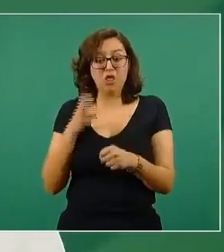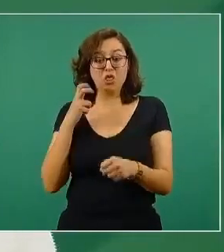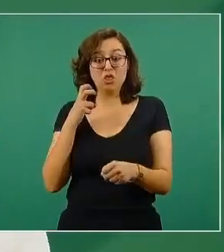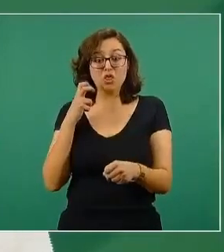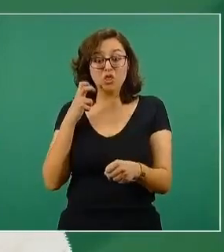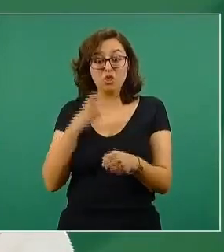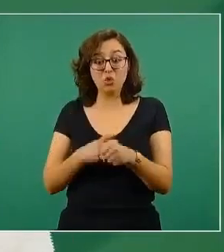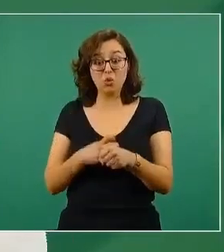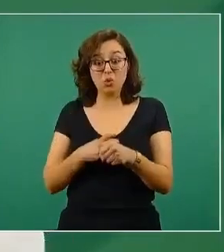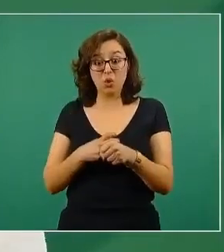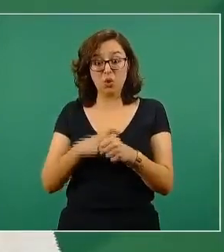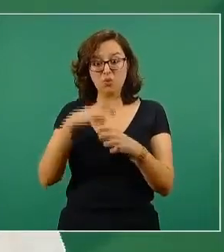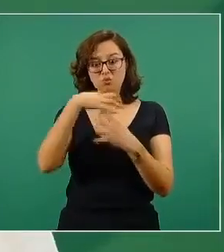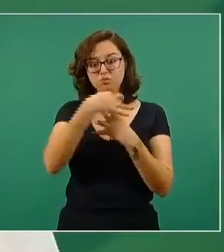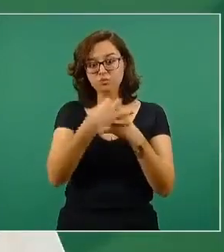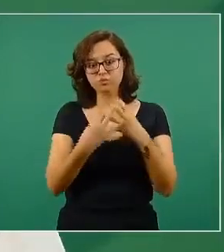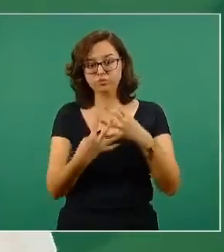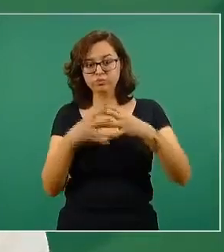forma de una red.